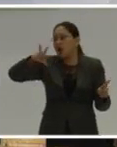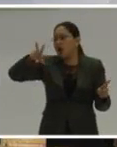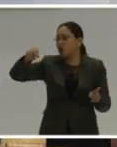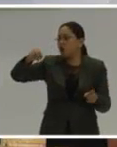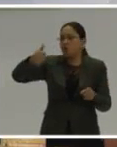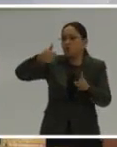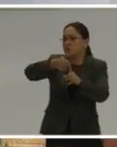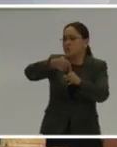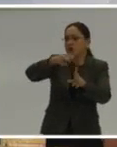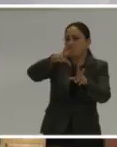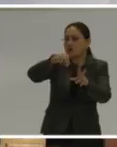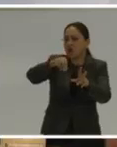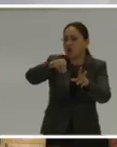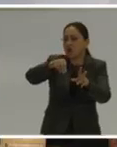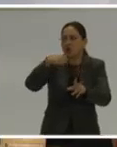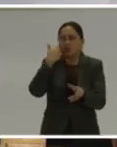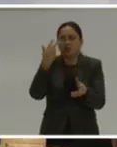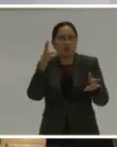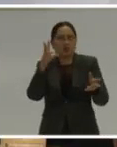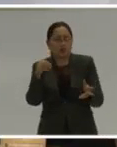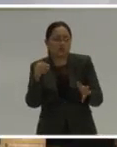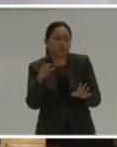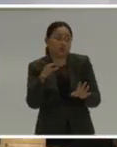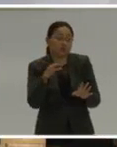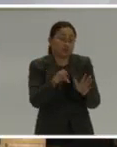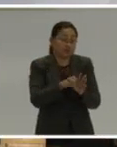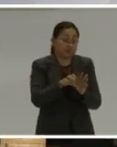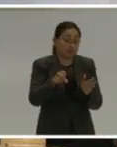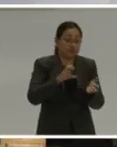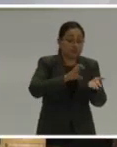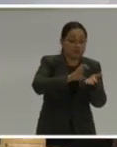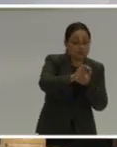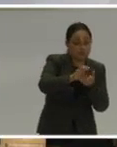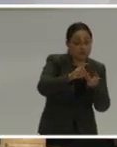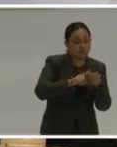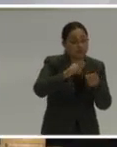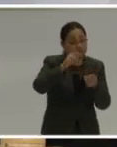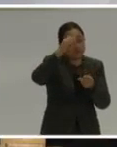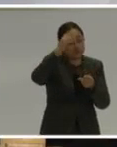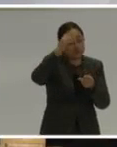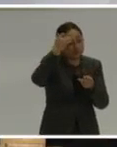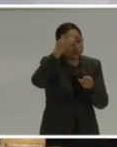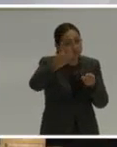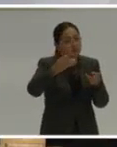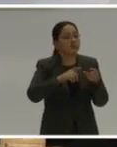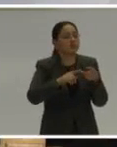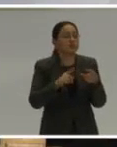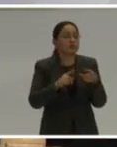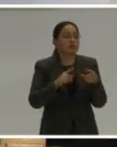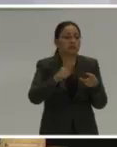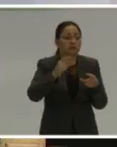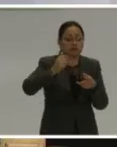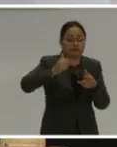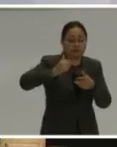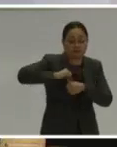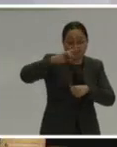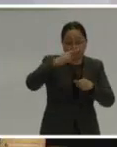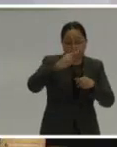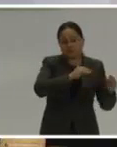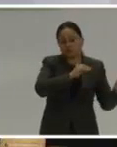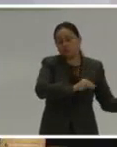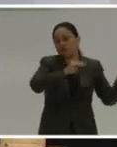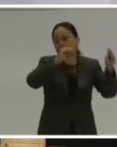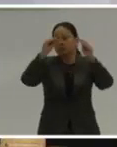¿sí? Entonces, recursos, tiempo, autoridades que hacen el viaje desde su comunidad hasta